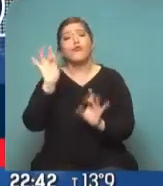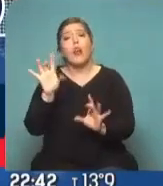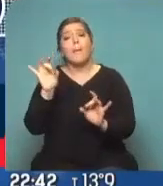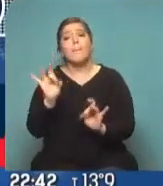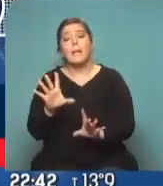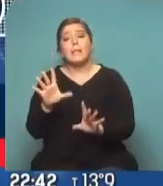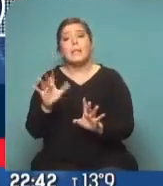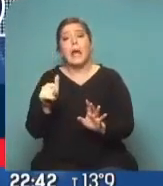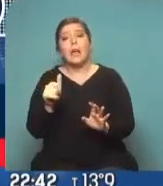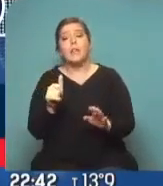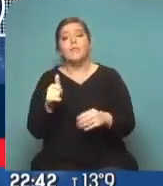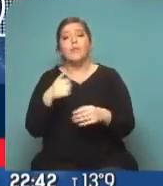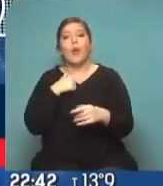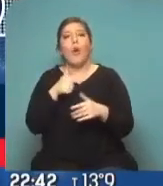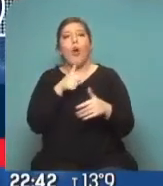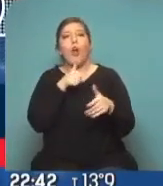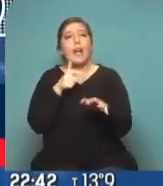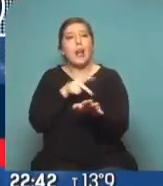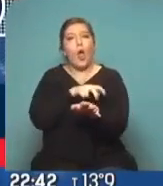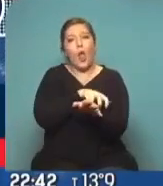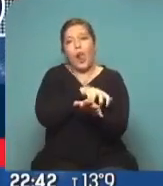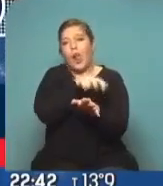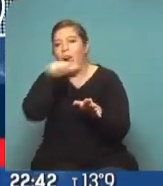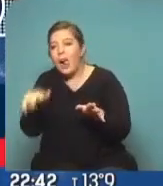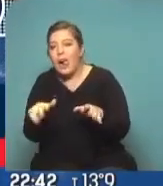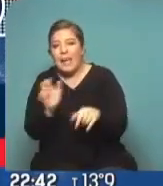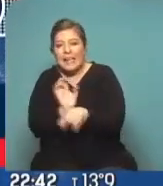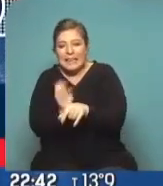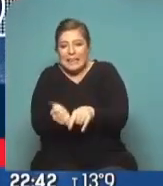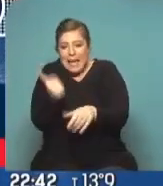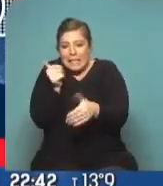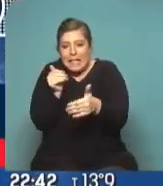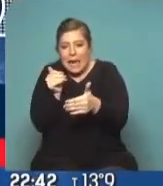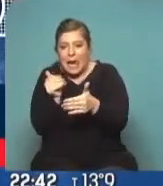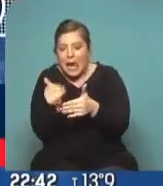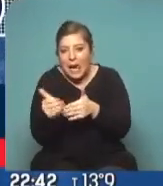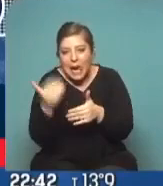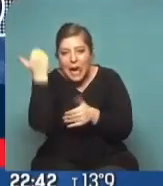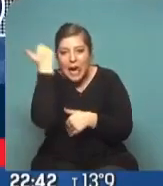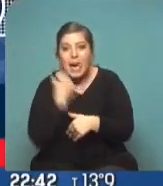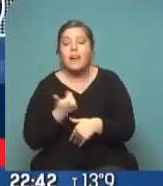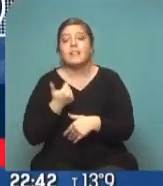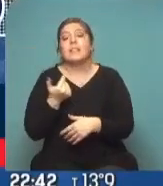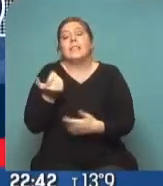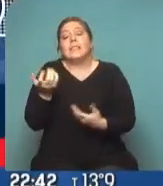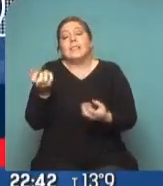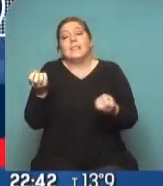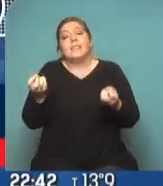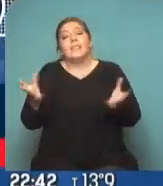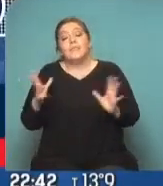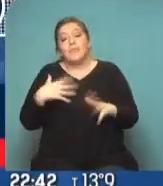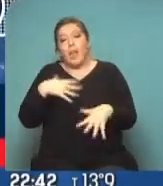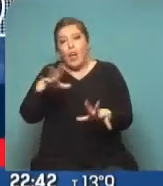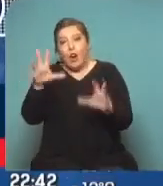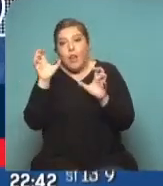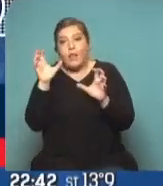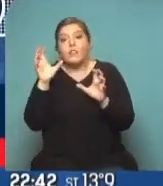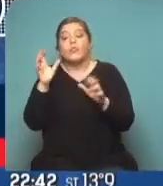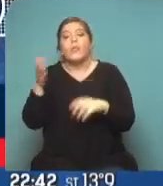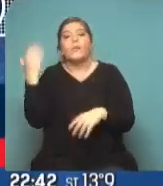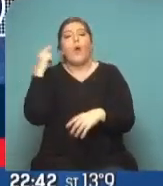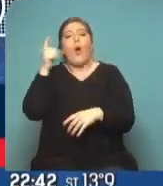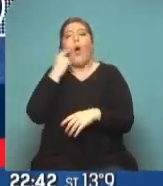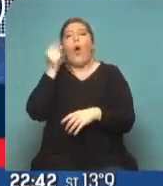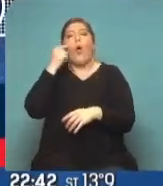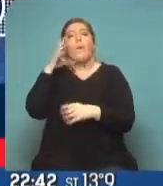de cruzar el río, que nunca estuvimos tan cerca de cruzar el río, y recordando a ese chacareo que envió un